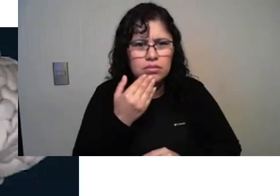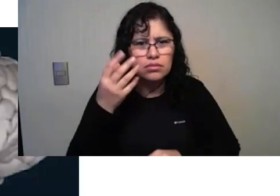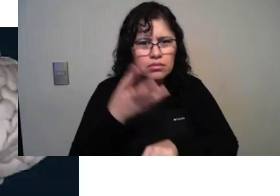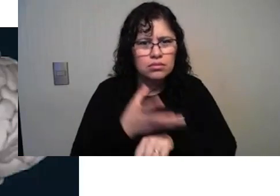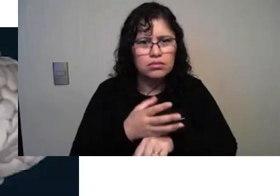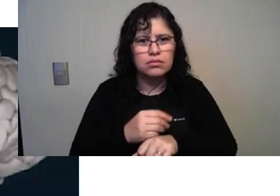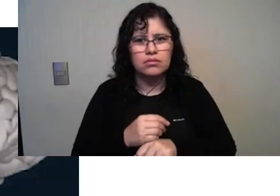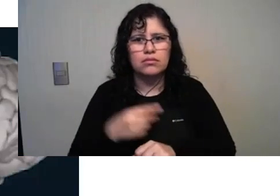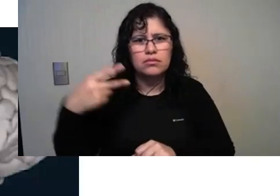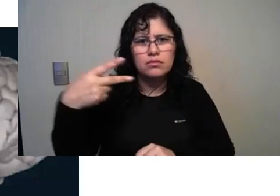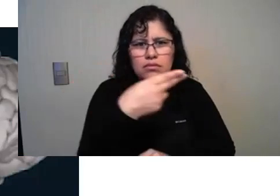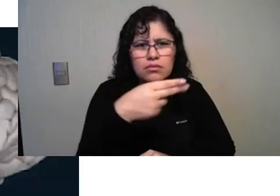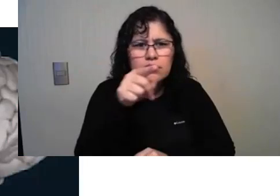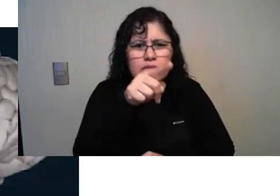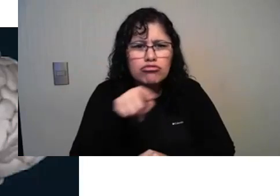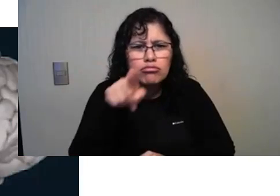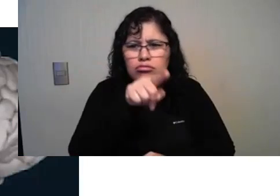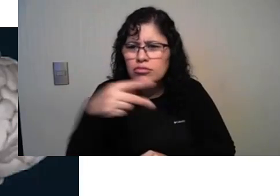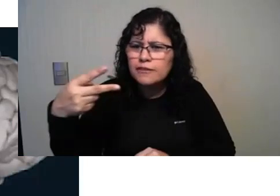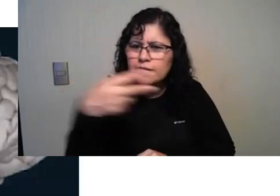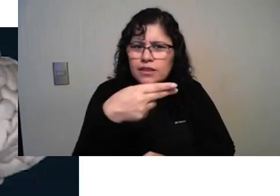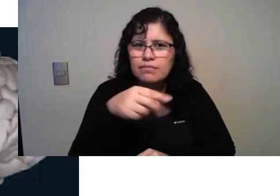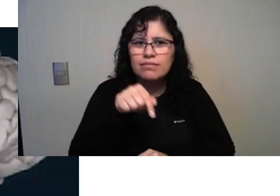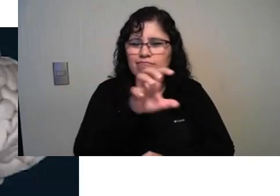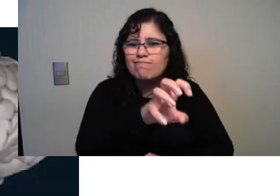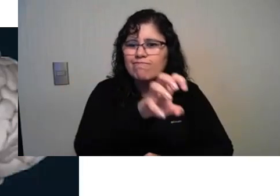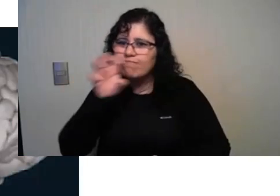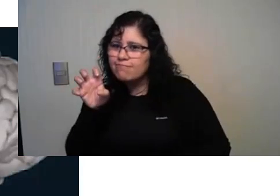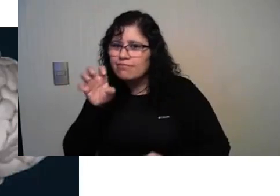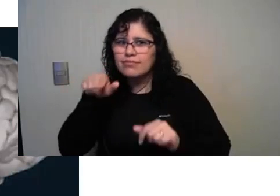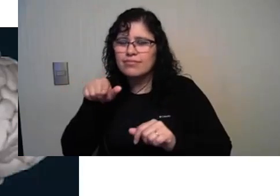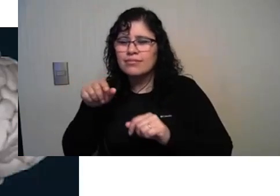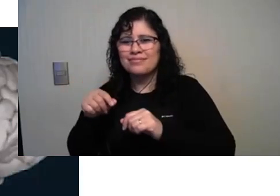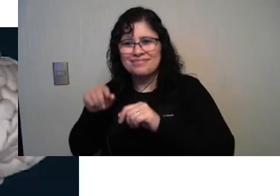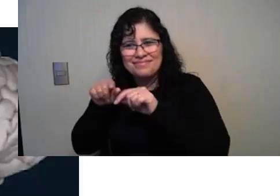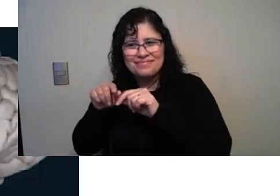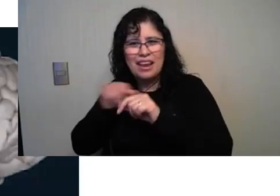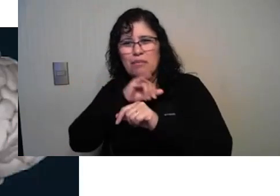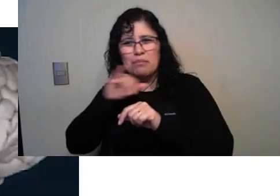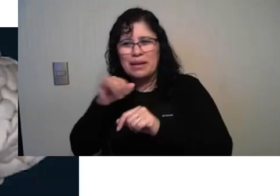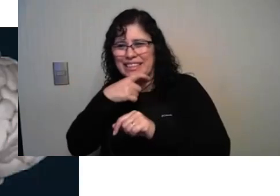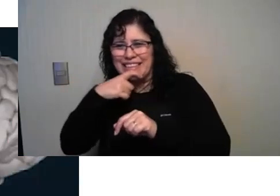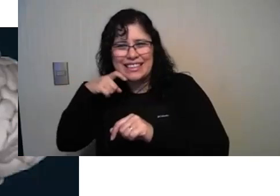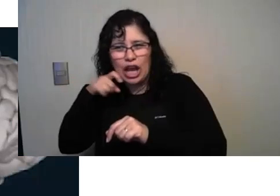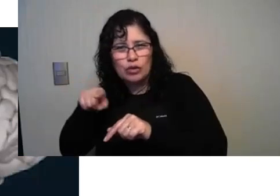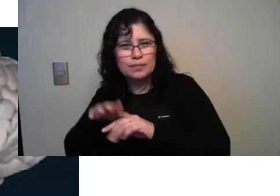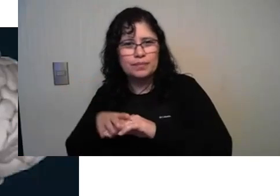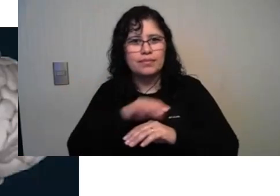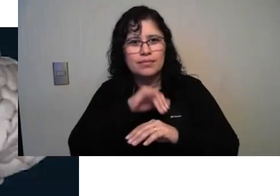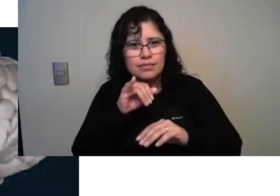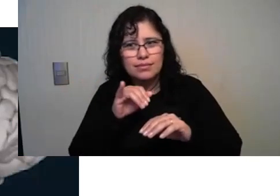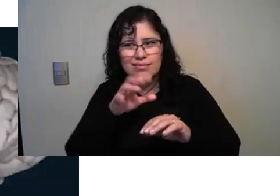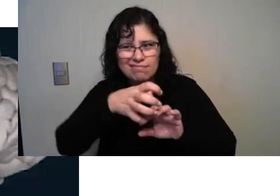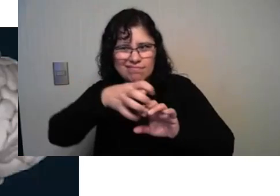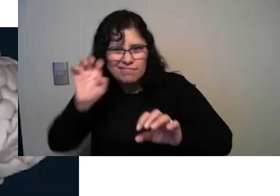por tanto, ahí disecaron un pedazo de hemisferio y podemos ver esta estructura que está acá, que la vamos